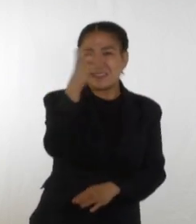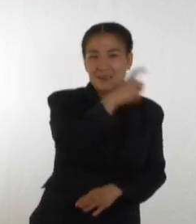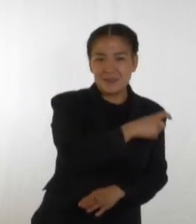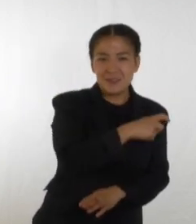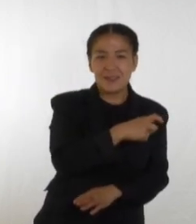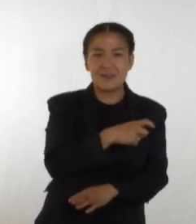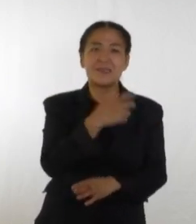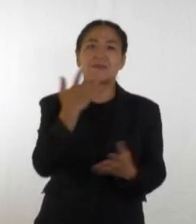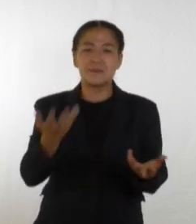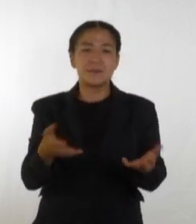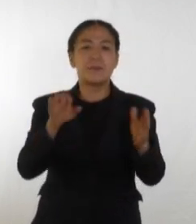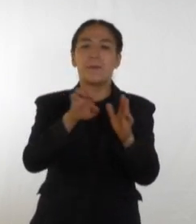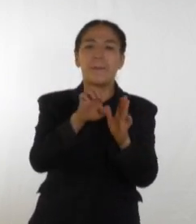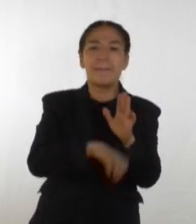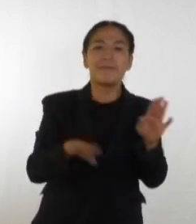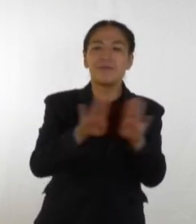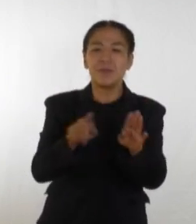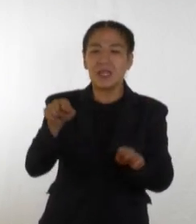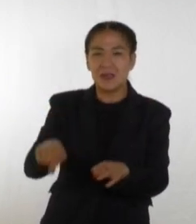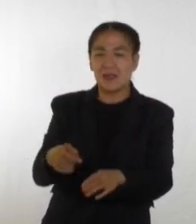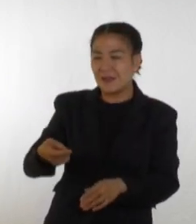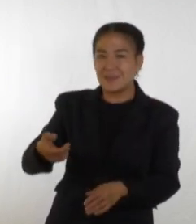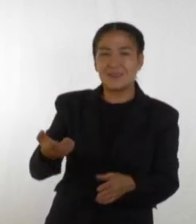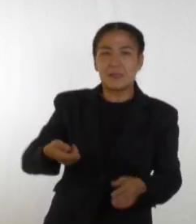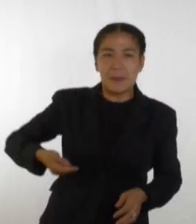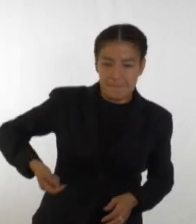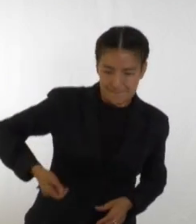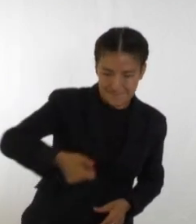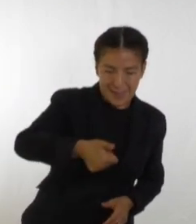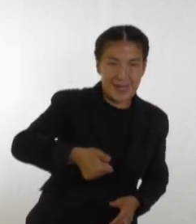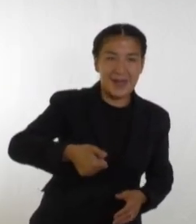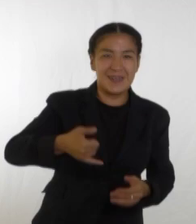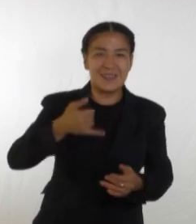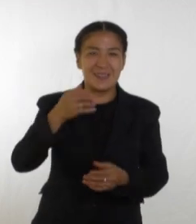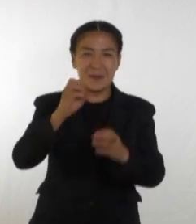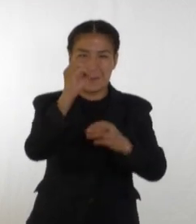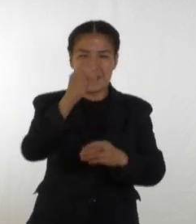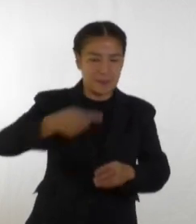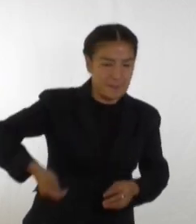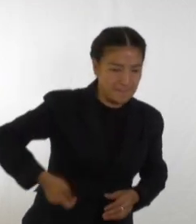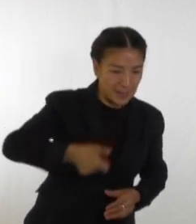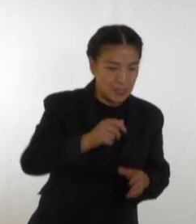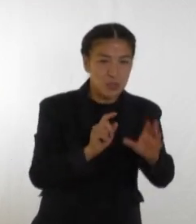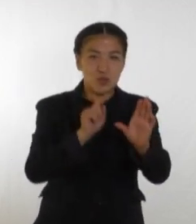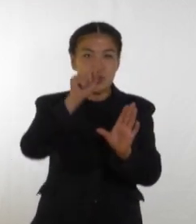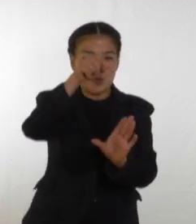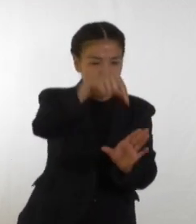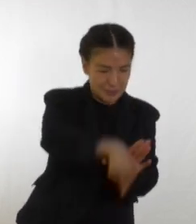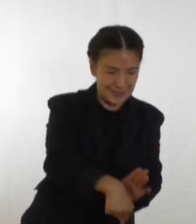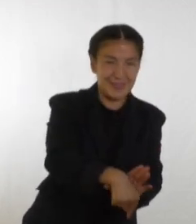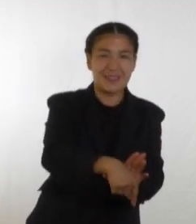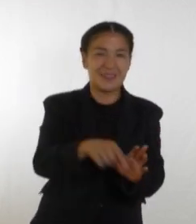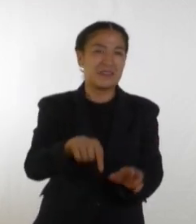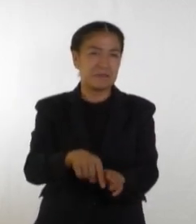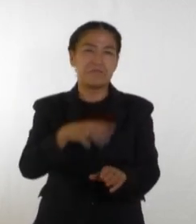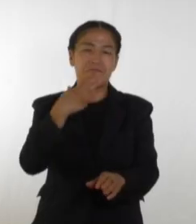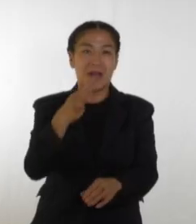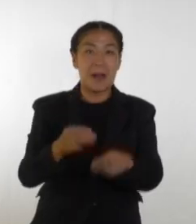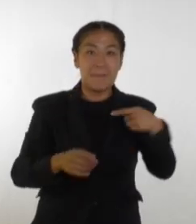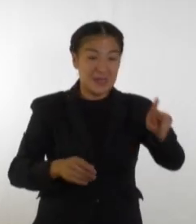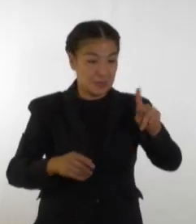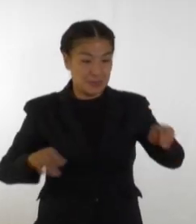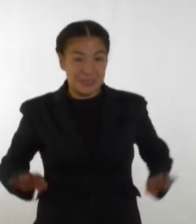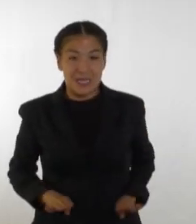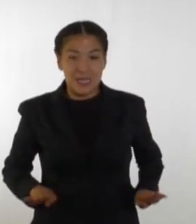mucho más difícil otra vez que ver cómo va a caer una canica sobre un terreno rugoso, por ejemplo.